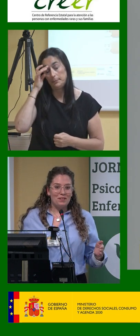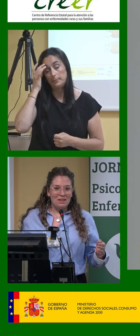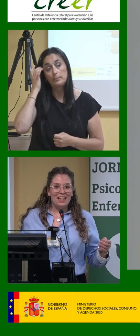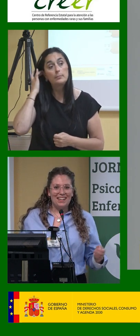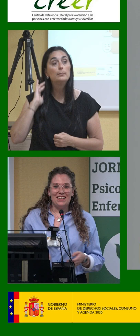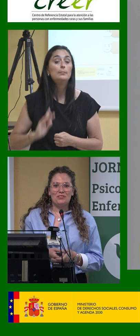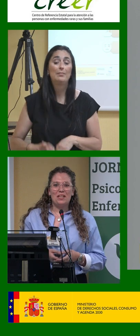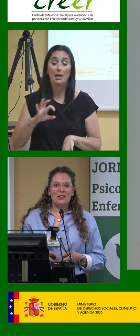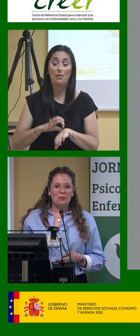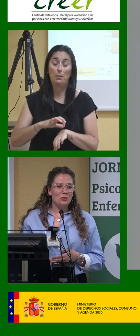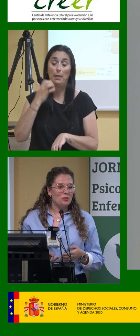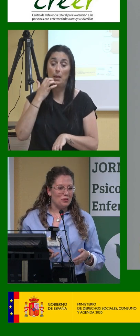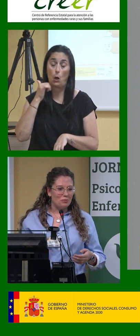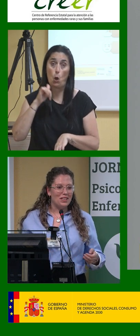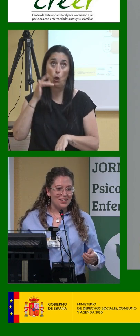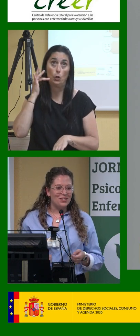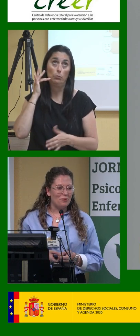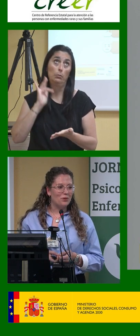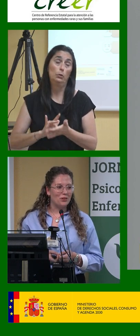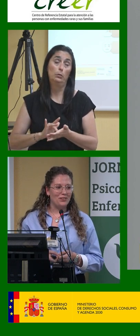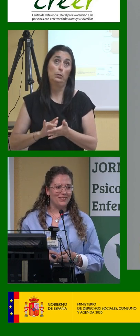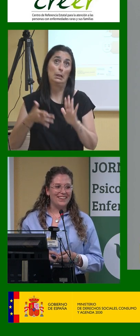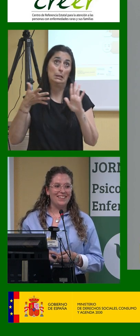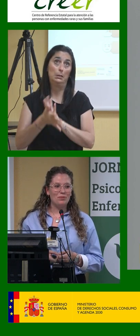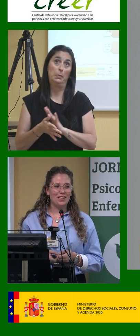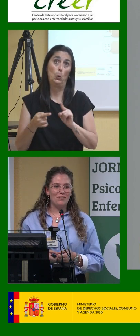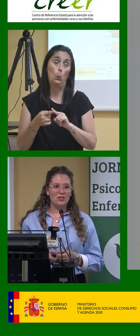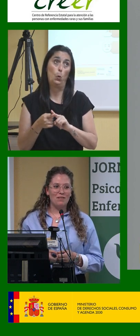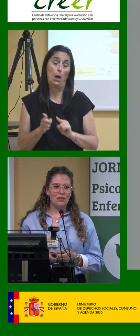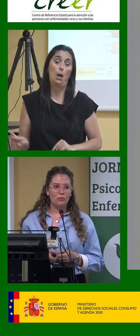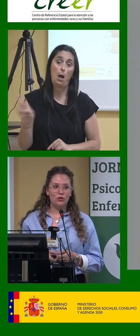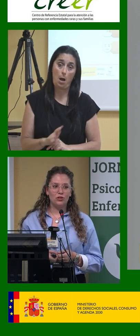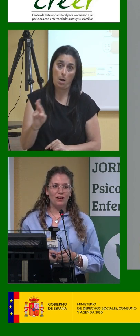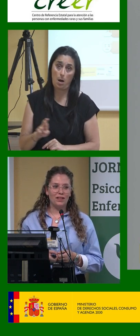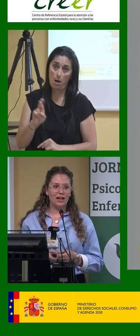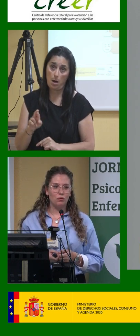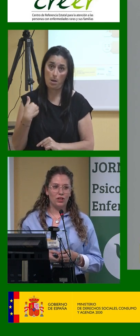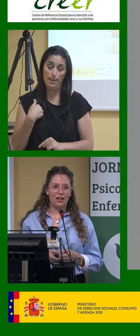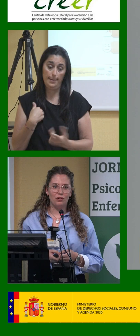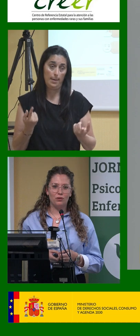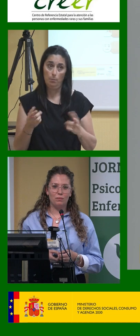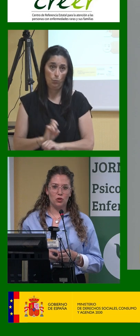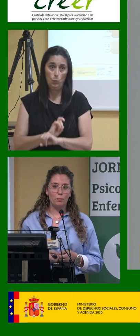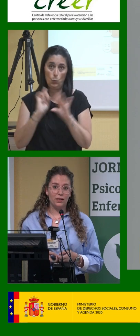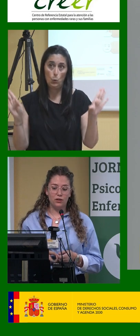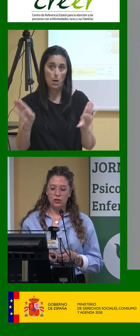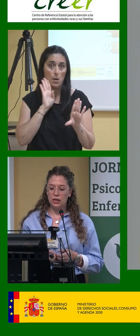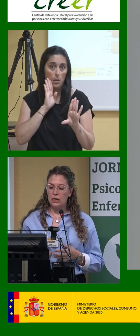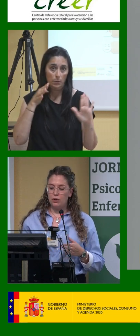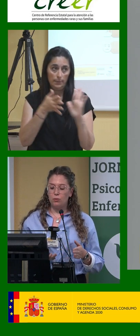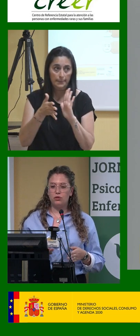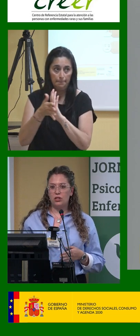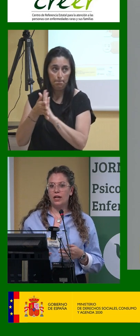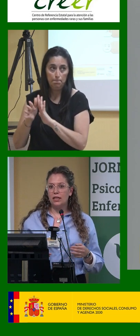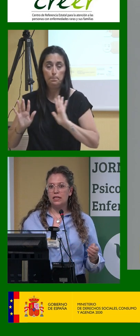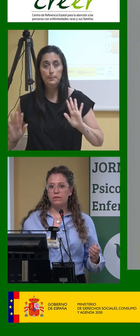Definir enfermedades raras un día como hoy, pues bueno, puede resultar un poco redundante porque lo hemos hablado mucho y lo han dejado muy claro mis compañeros,